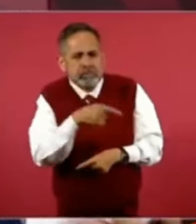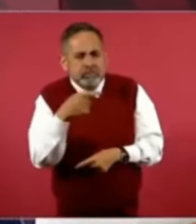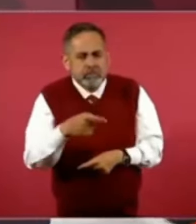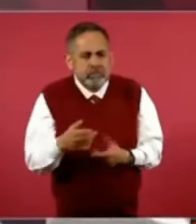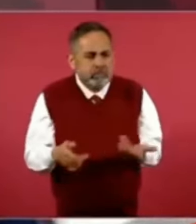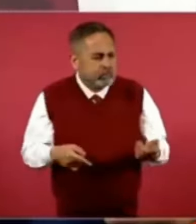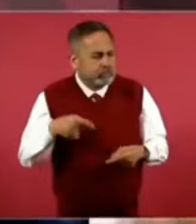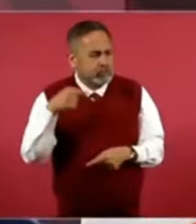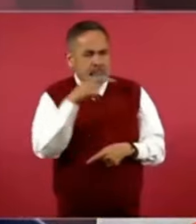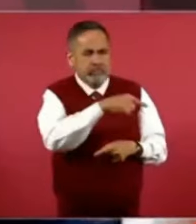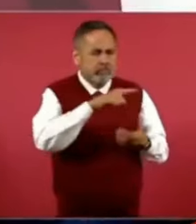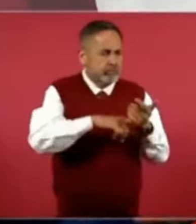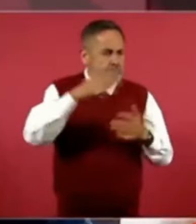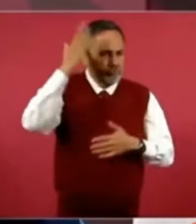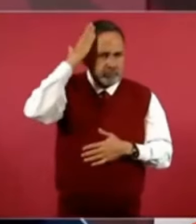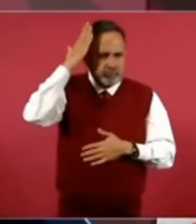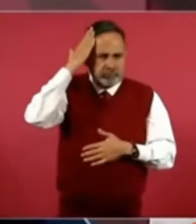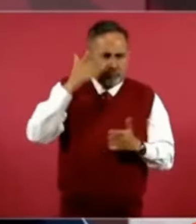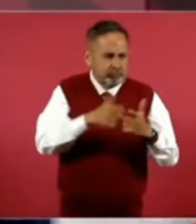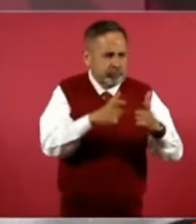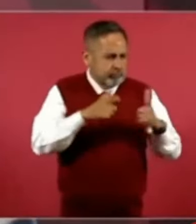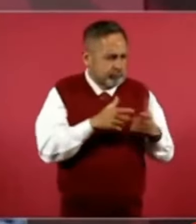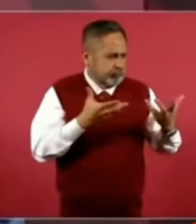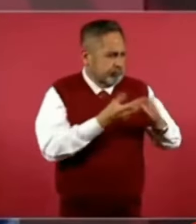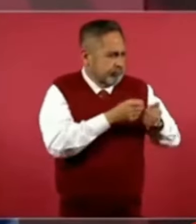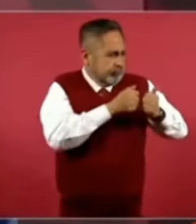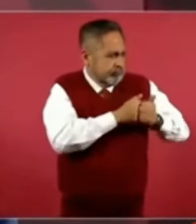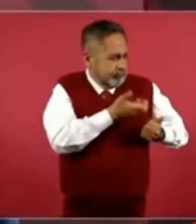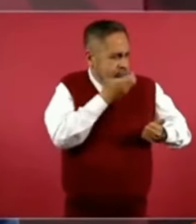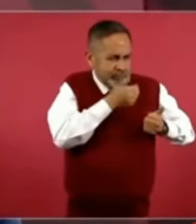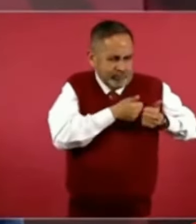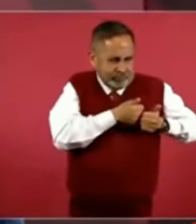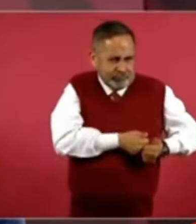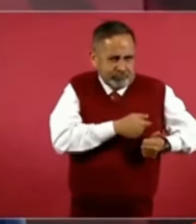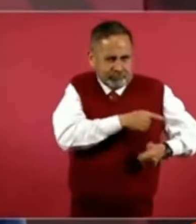siendo él el dirigente del bloque conservador,